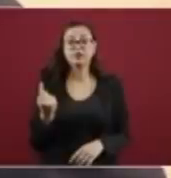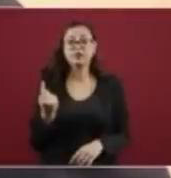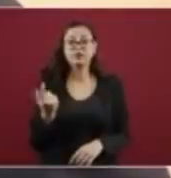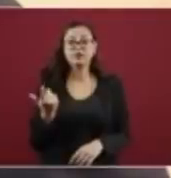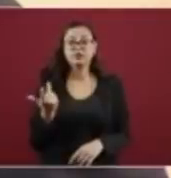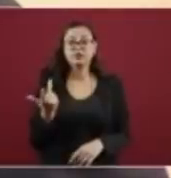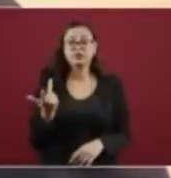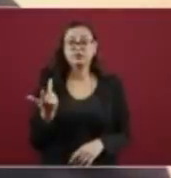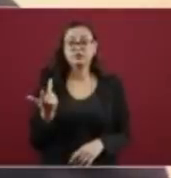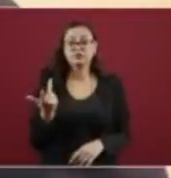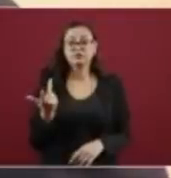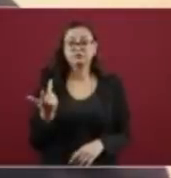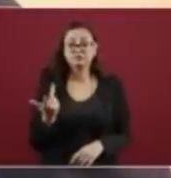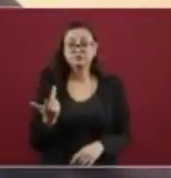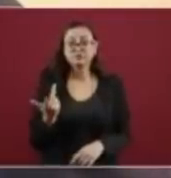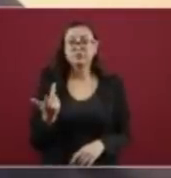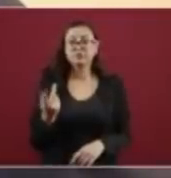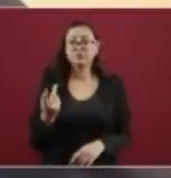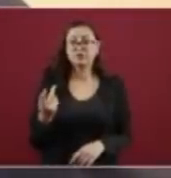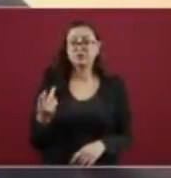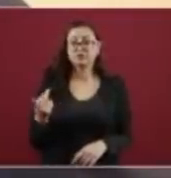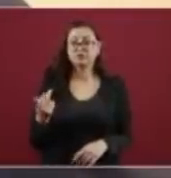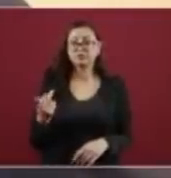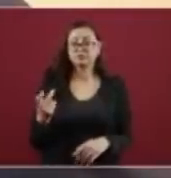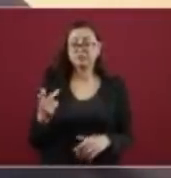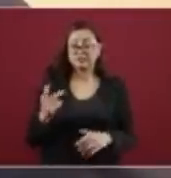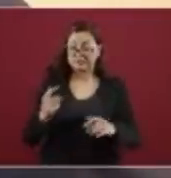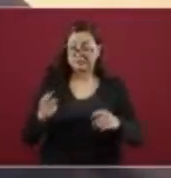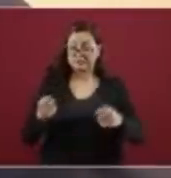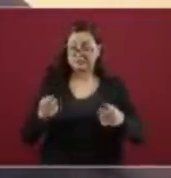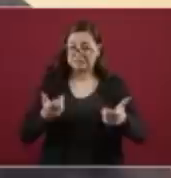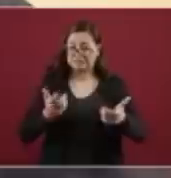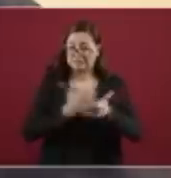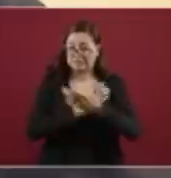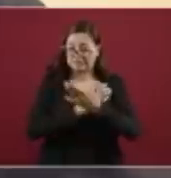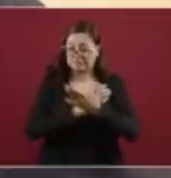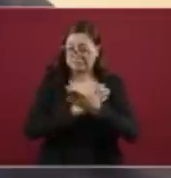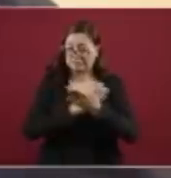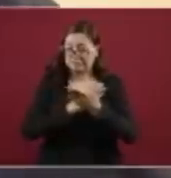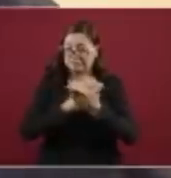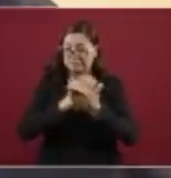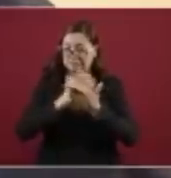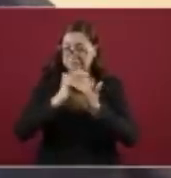el incremento o detenemos el incremento, frenamos el incremento del consumo,